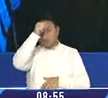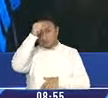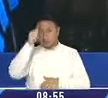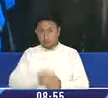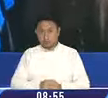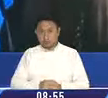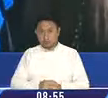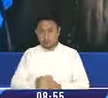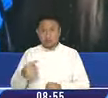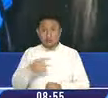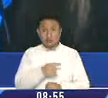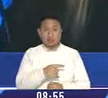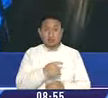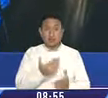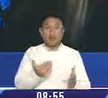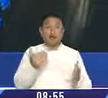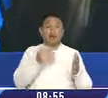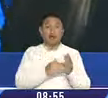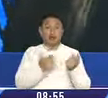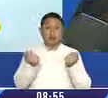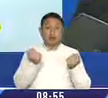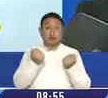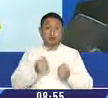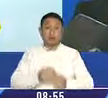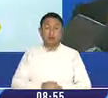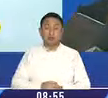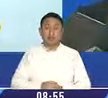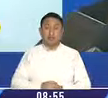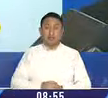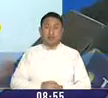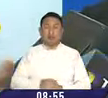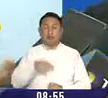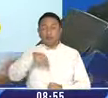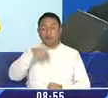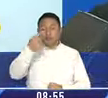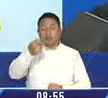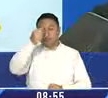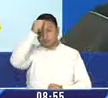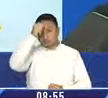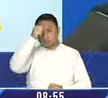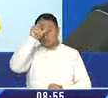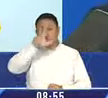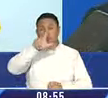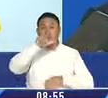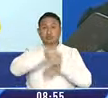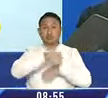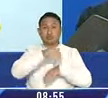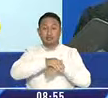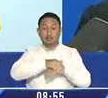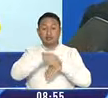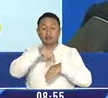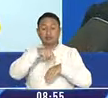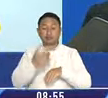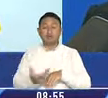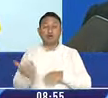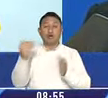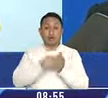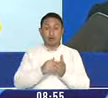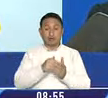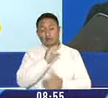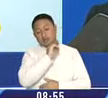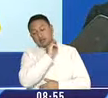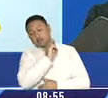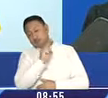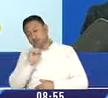sometido a un nuevo control. Y el día domingo a las 3 de la tarde procederemos a hacer el encerramiento nuevamente